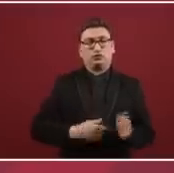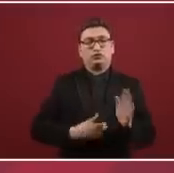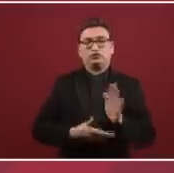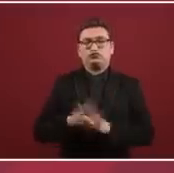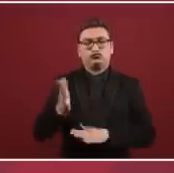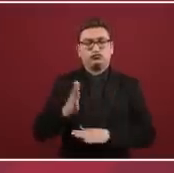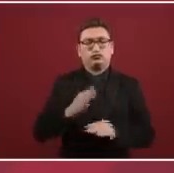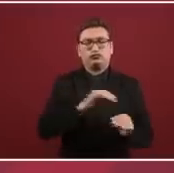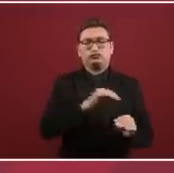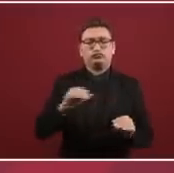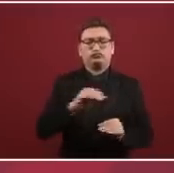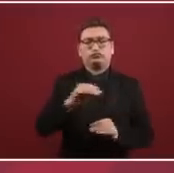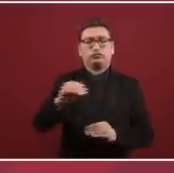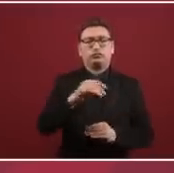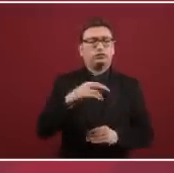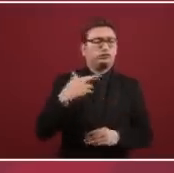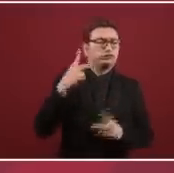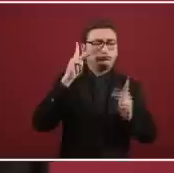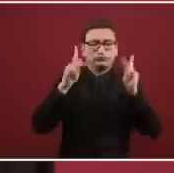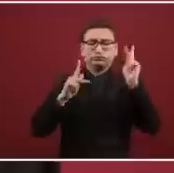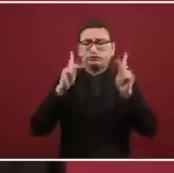por todos los hospitales